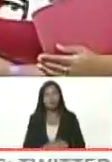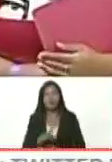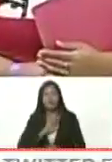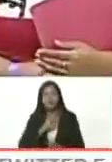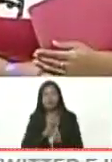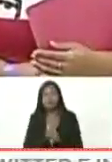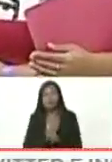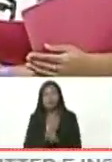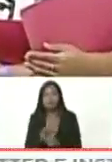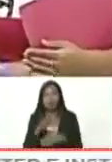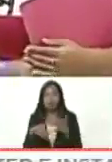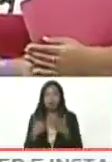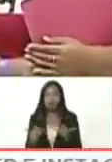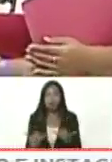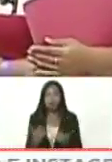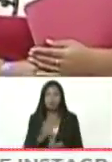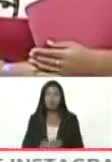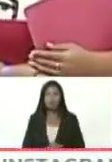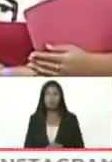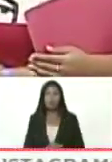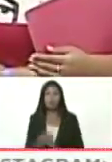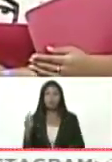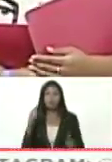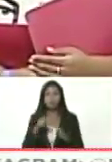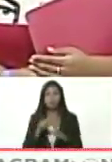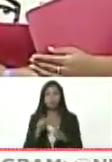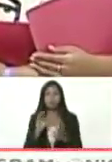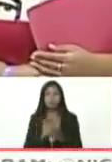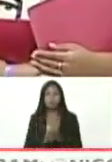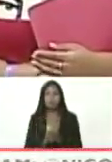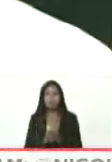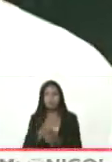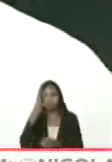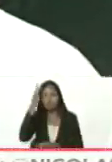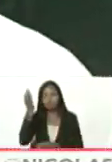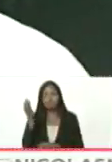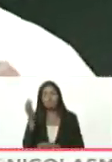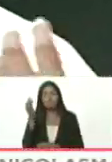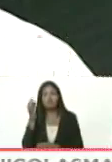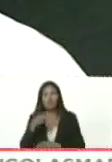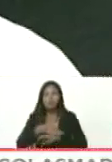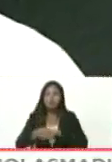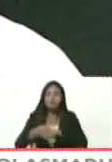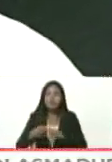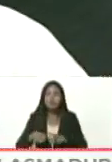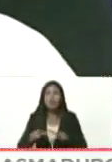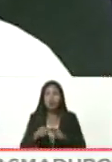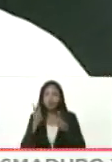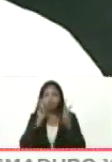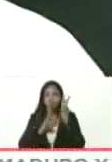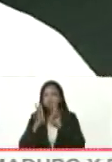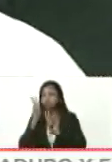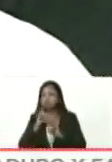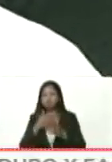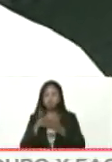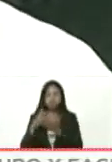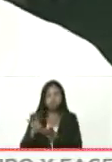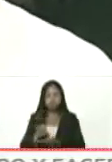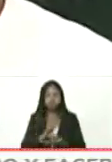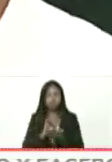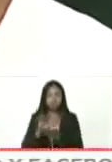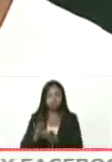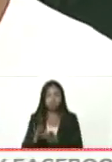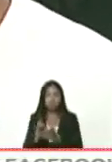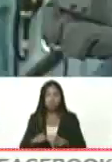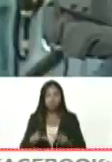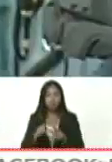Mi trabajo en este momento, designado por mis compañeros del municipio Tomás Landel, es la depuración, que nosotros logremos estar